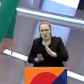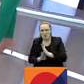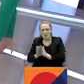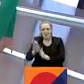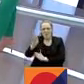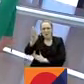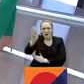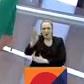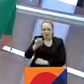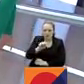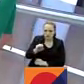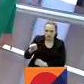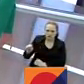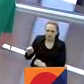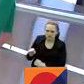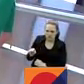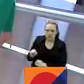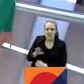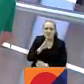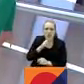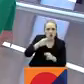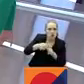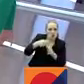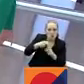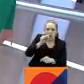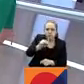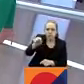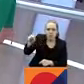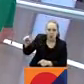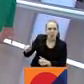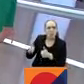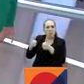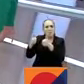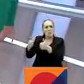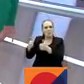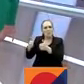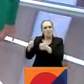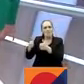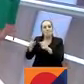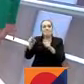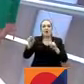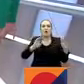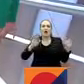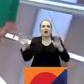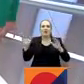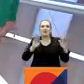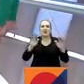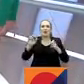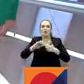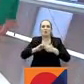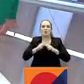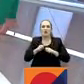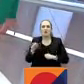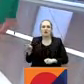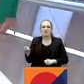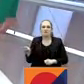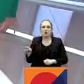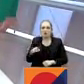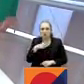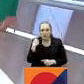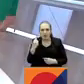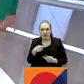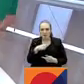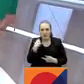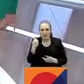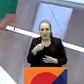sus limitantes, porque la nómina no es chiquita, pero la limitante sí lo es en los arqueros. ¿Y qué pasa? Se va a perder juegos por fecha 13 de Liga